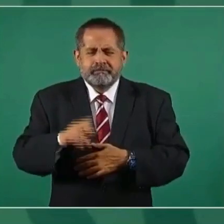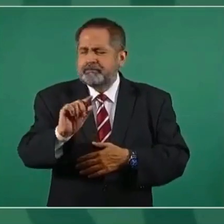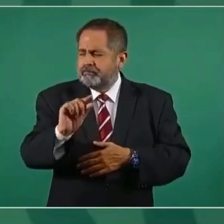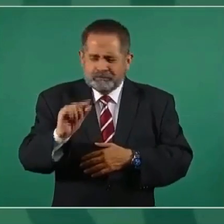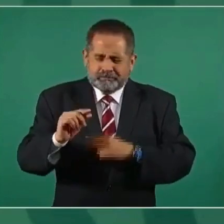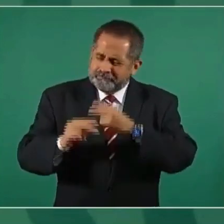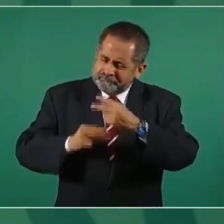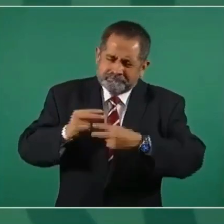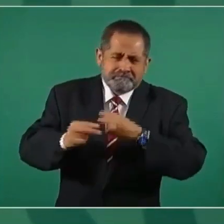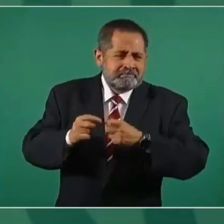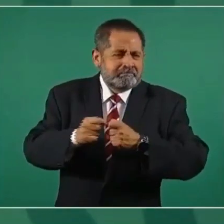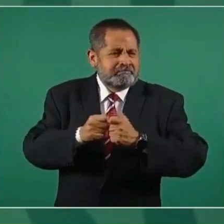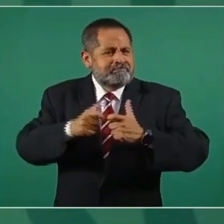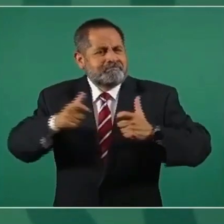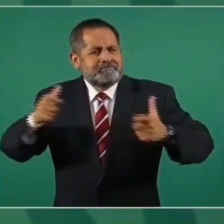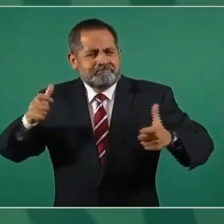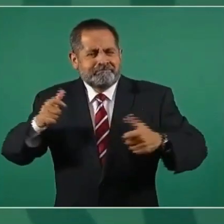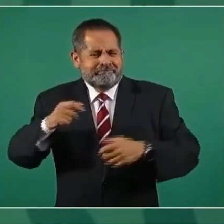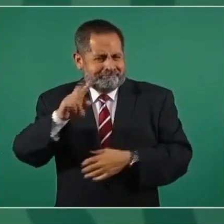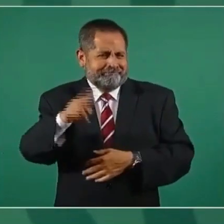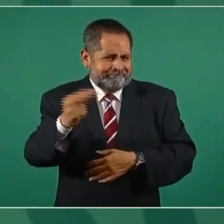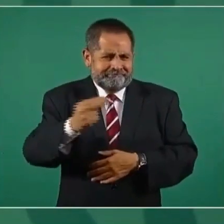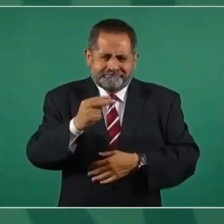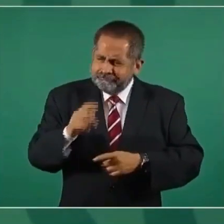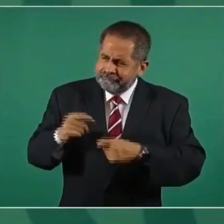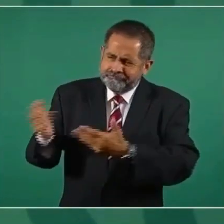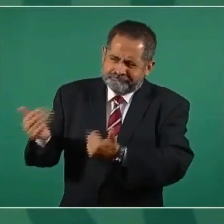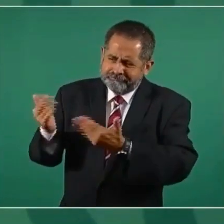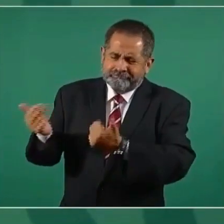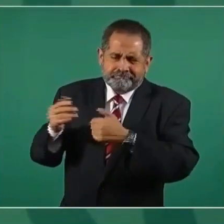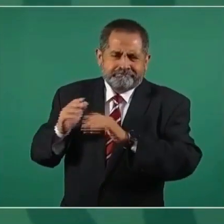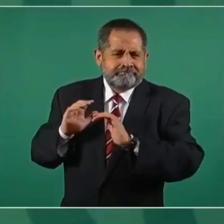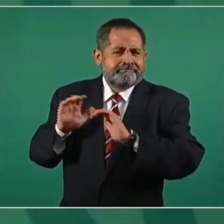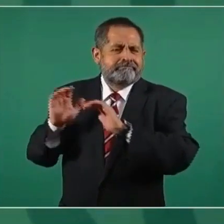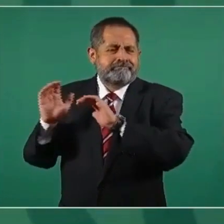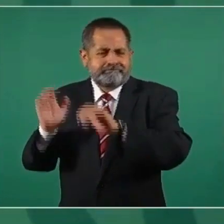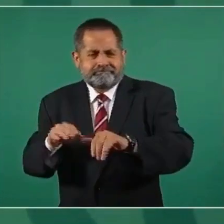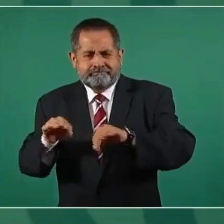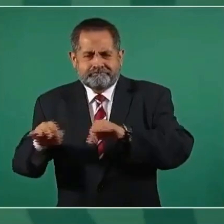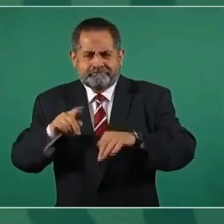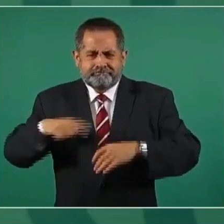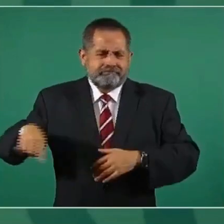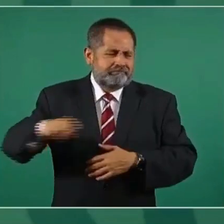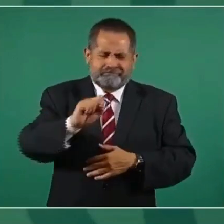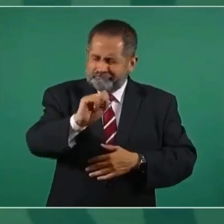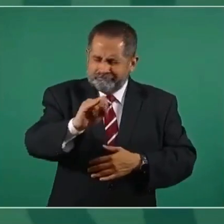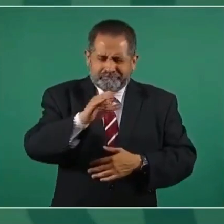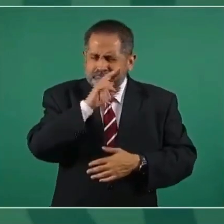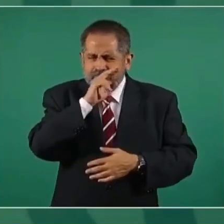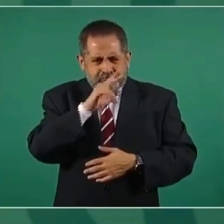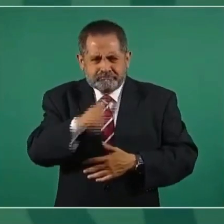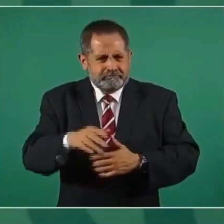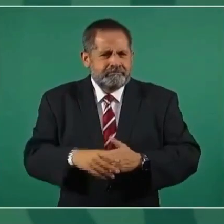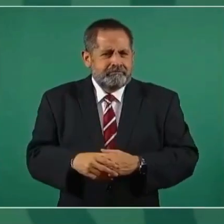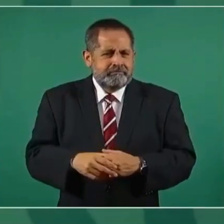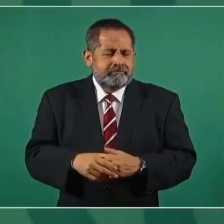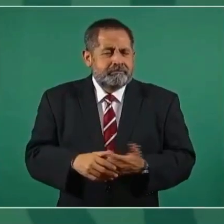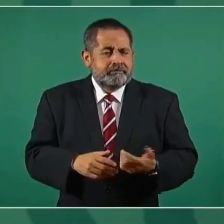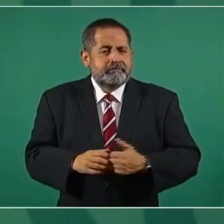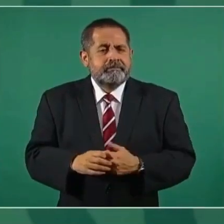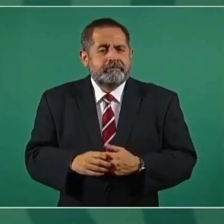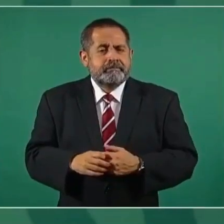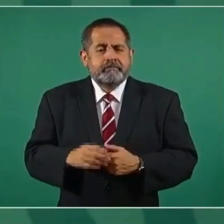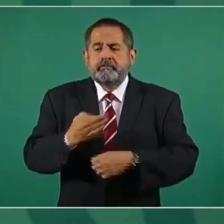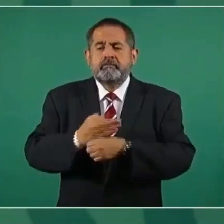creciendo y van a requerir de los trabajadores. Y ya no se puede estar en